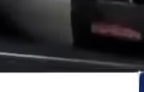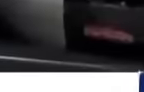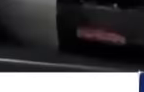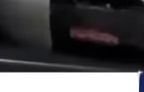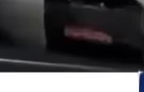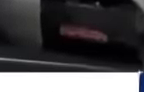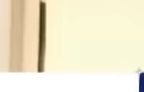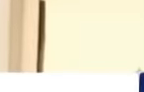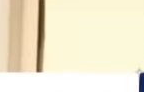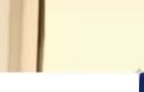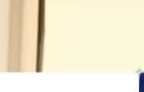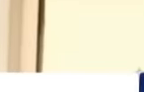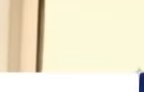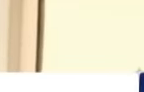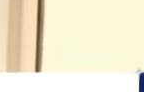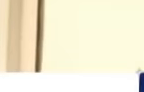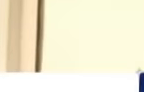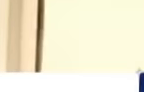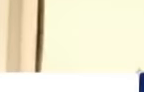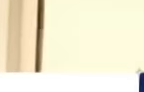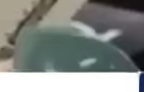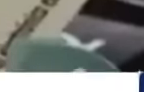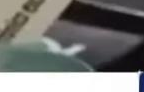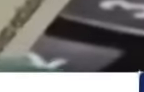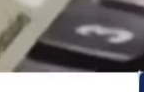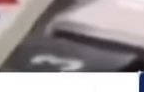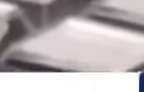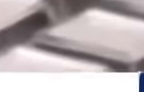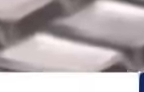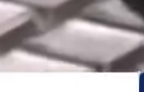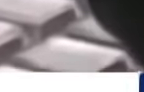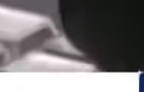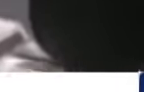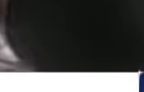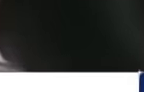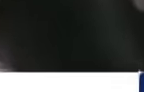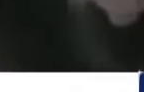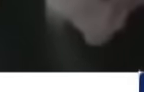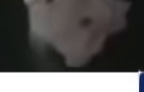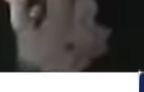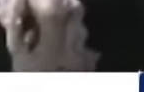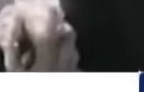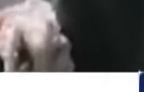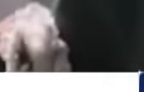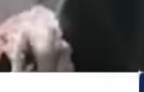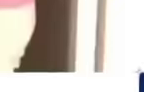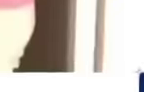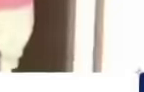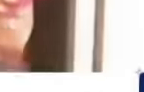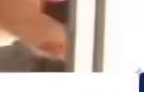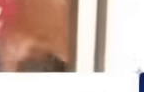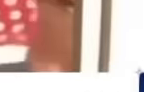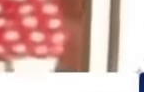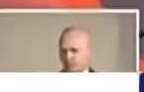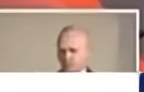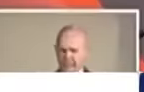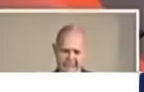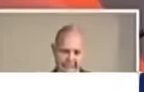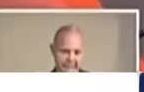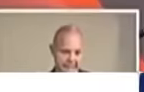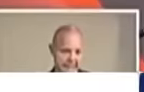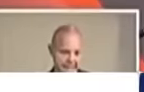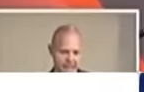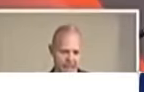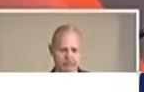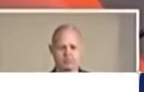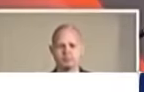MLC, la moneda virtual del régimen que obliga a los cubanos a depositar la divisa en efectivo en los bancos para acceder a ella. Se